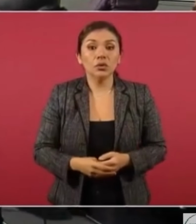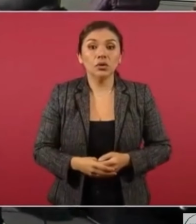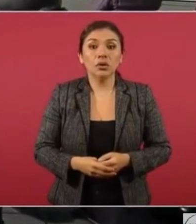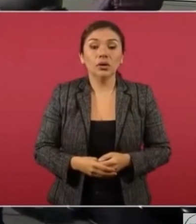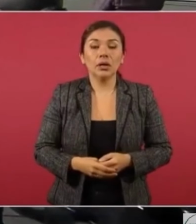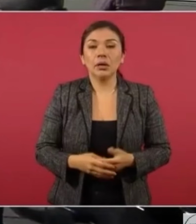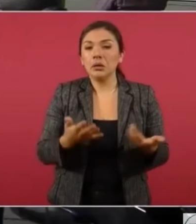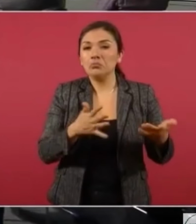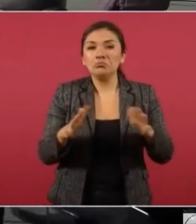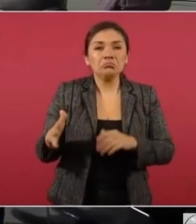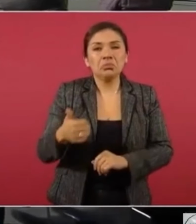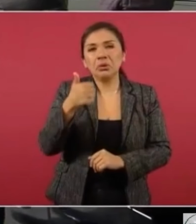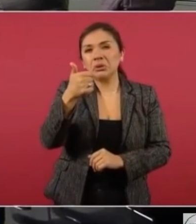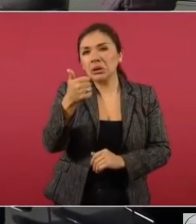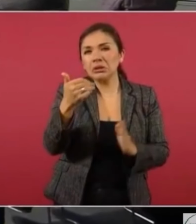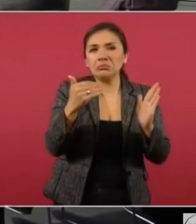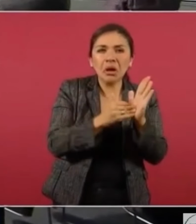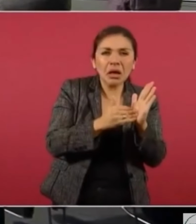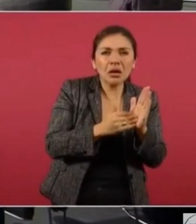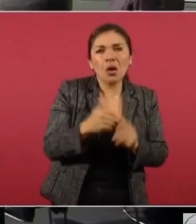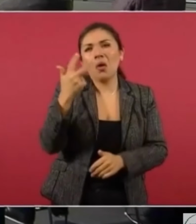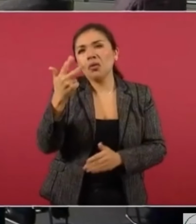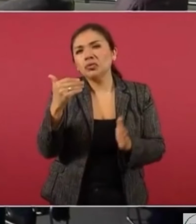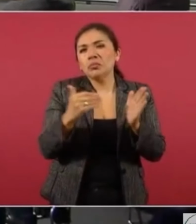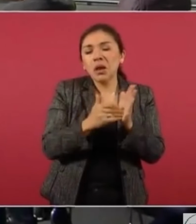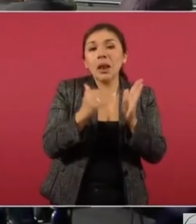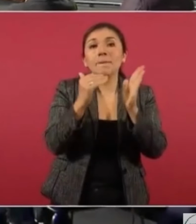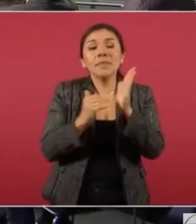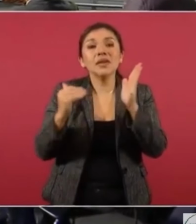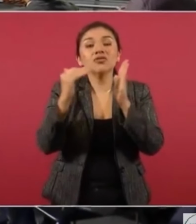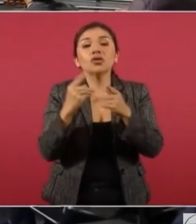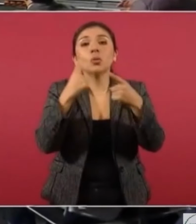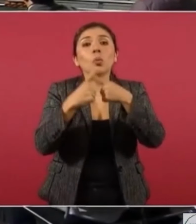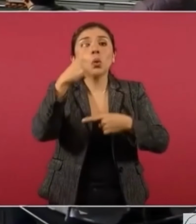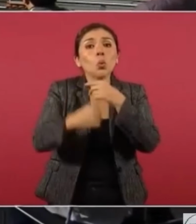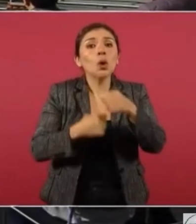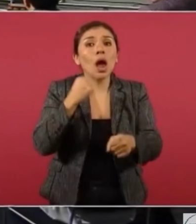de 6 a 8,000 millones al año del presupuesto,